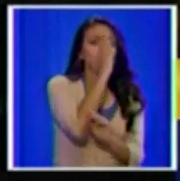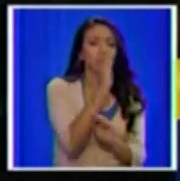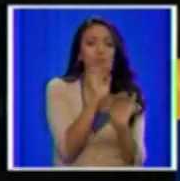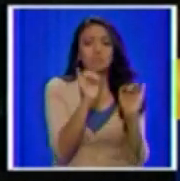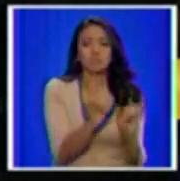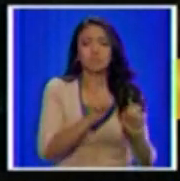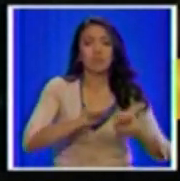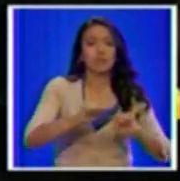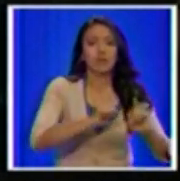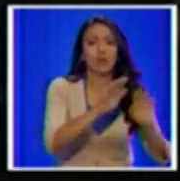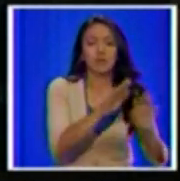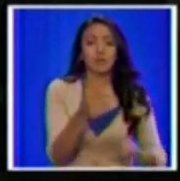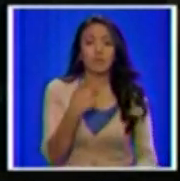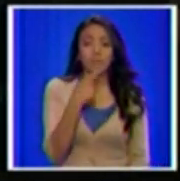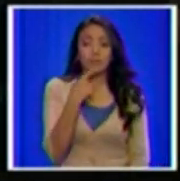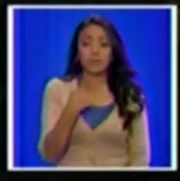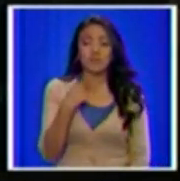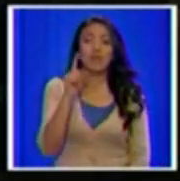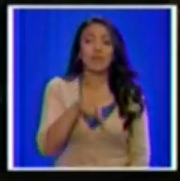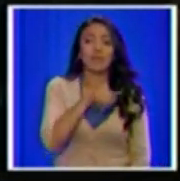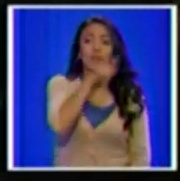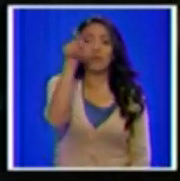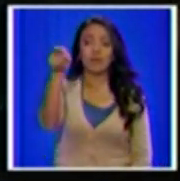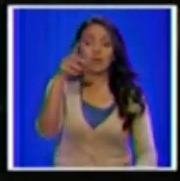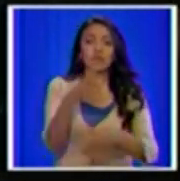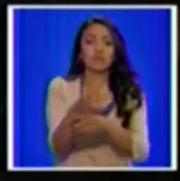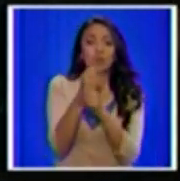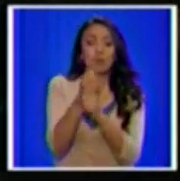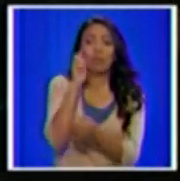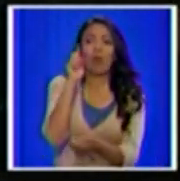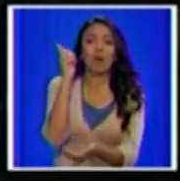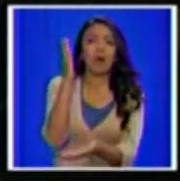ahí. Me dijeron que debía ir a la aseguradora a realizar